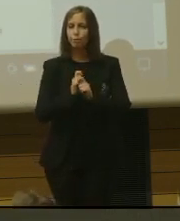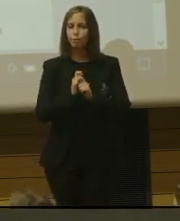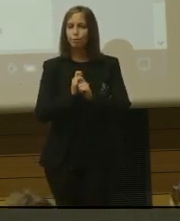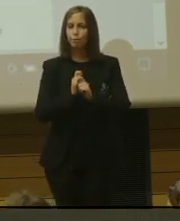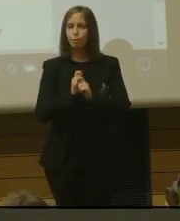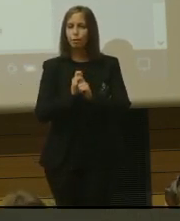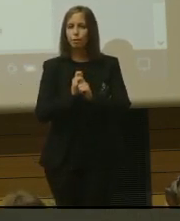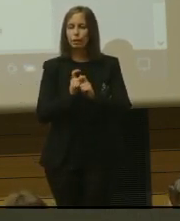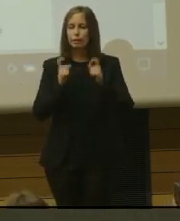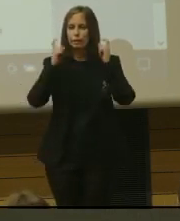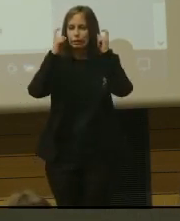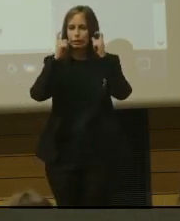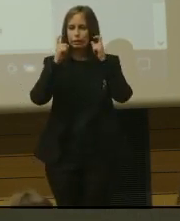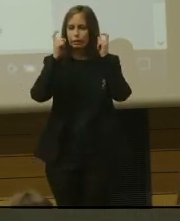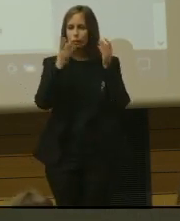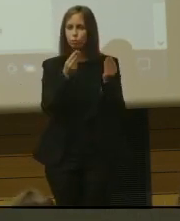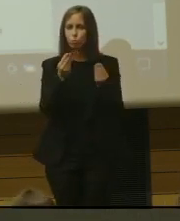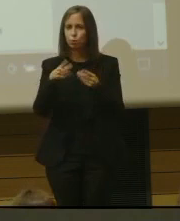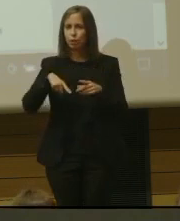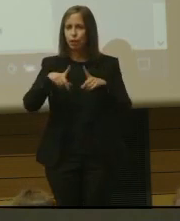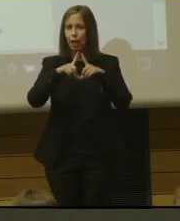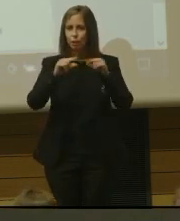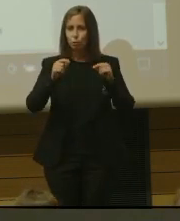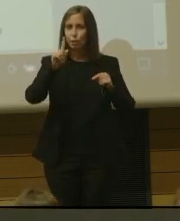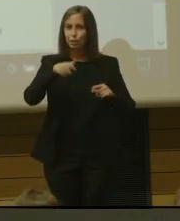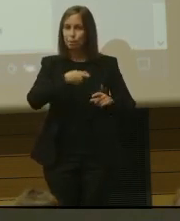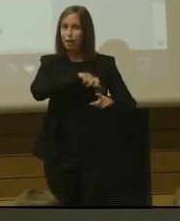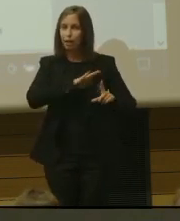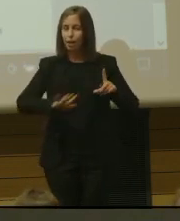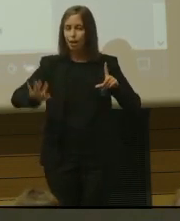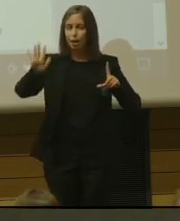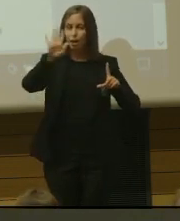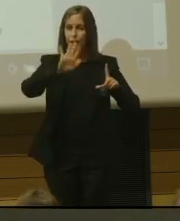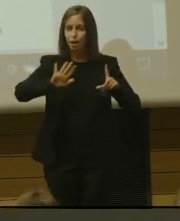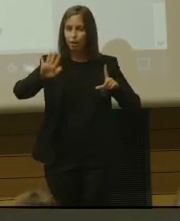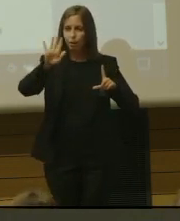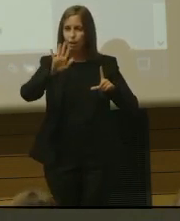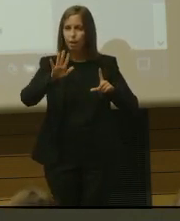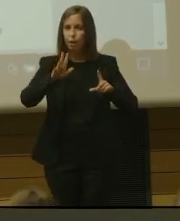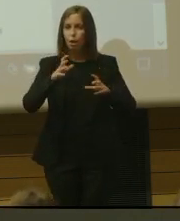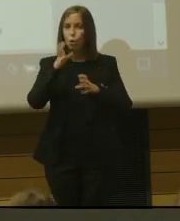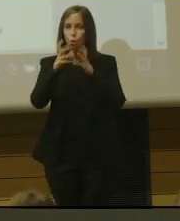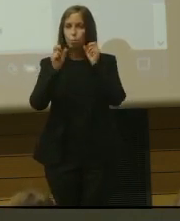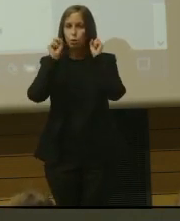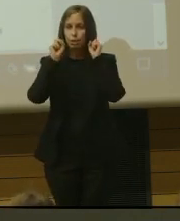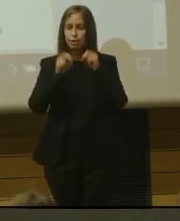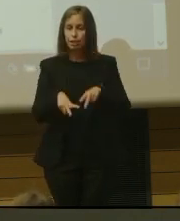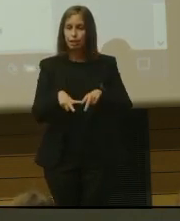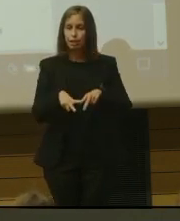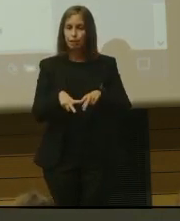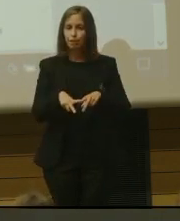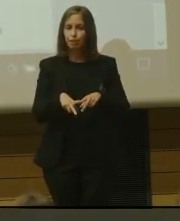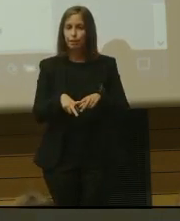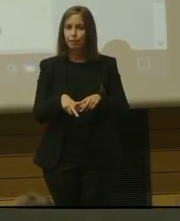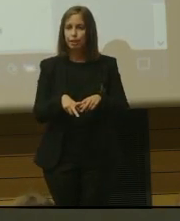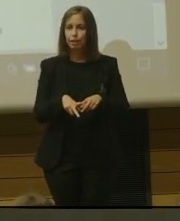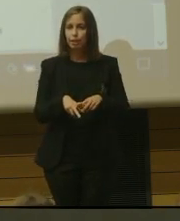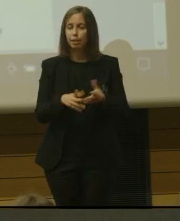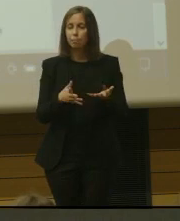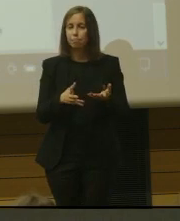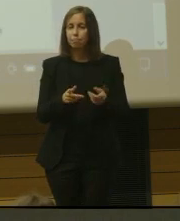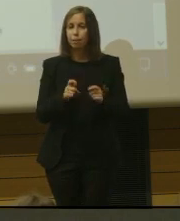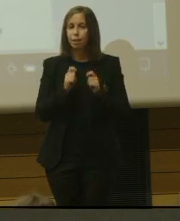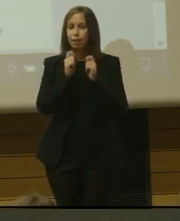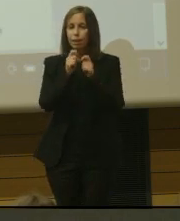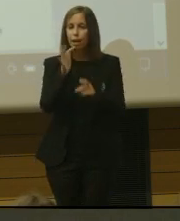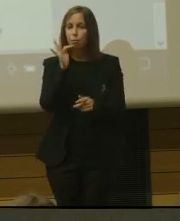haciendo mucho hincapié, no solo aquí en Asturias, sino a nivel nacional, en trabajar todo esto. ¿Cómo crees que beneficiaría todo esto el